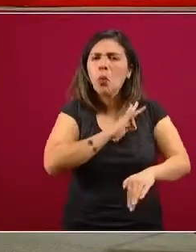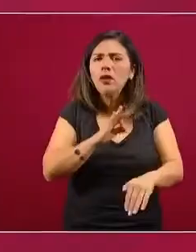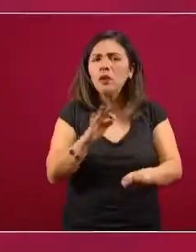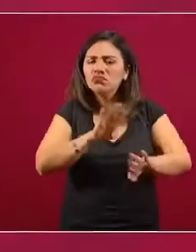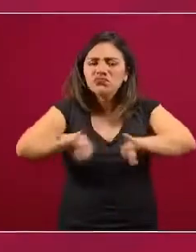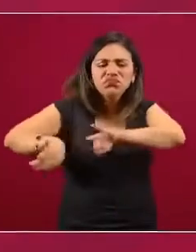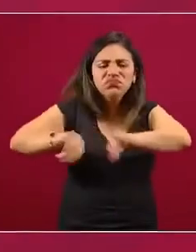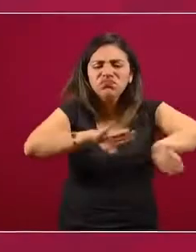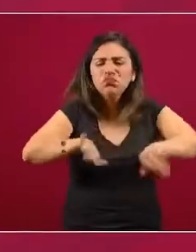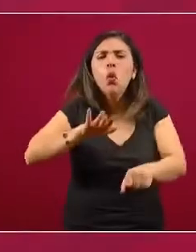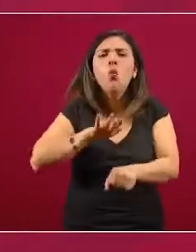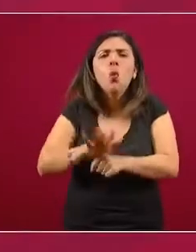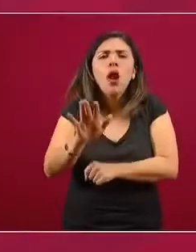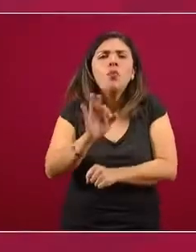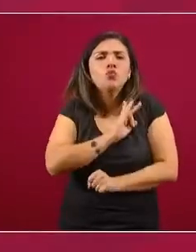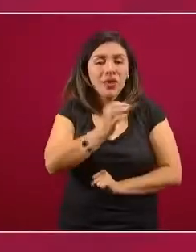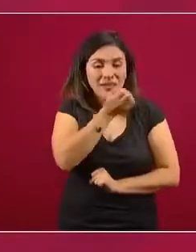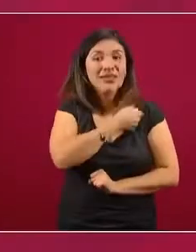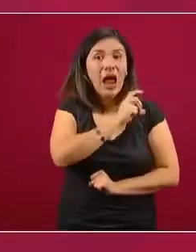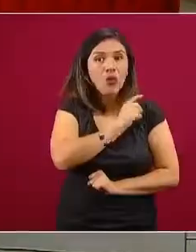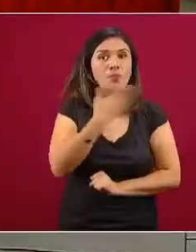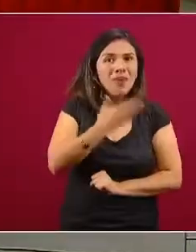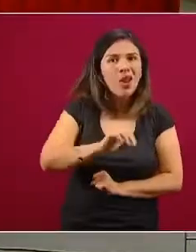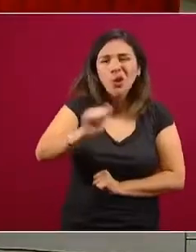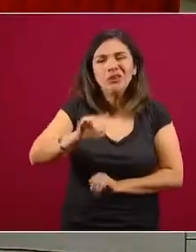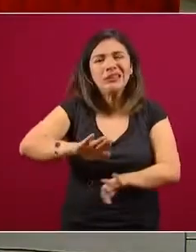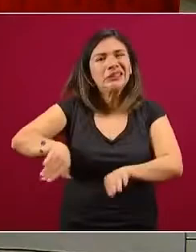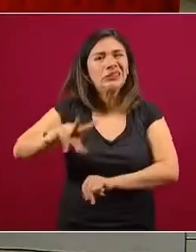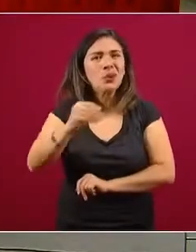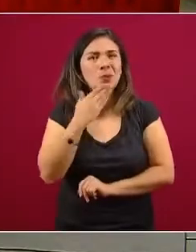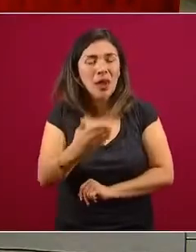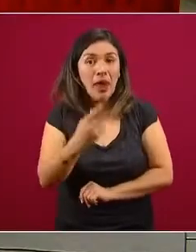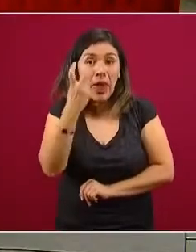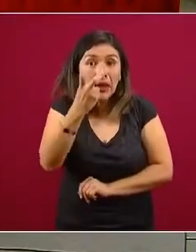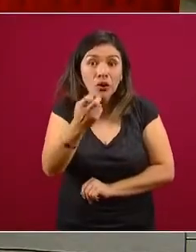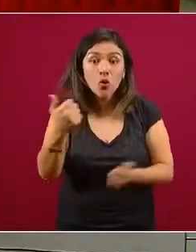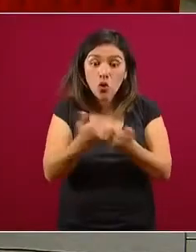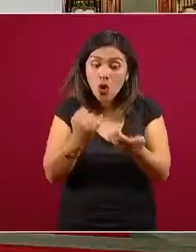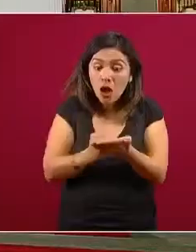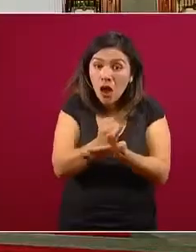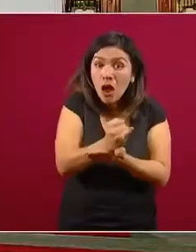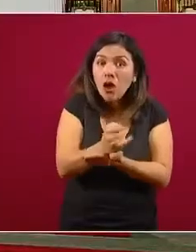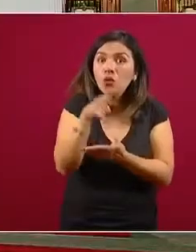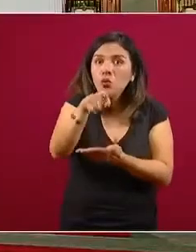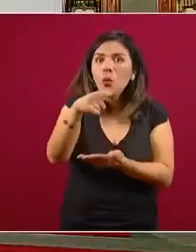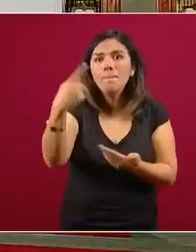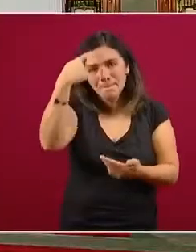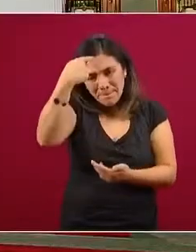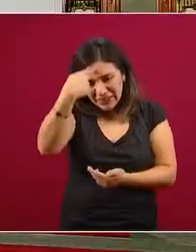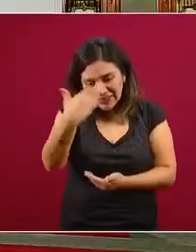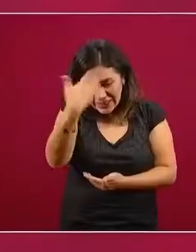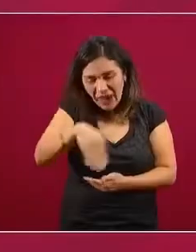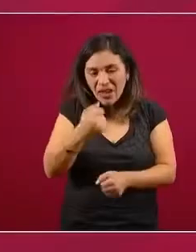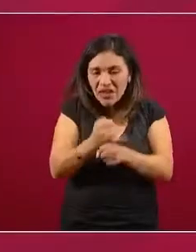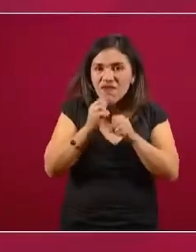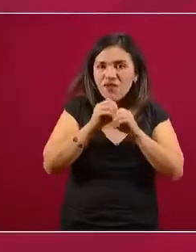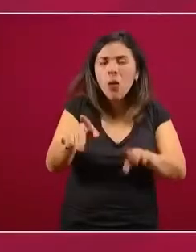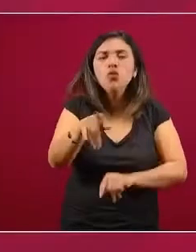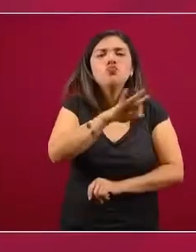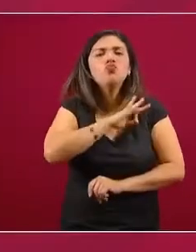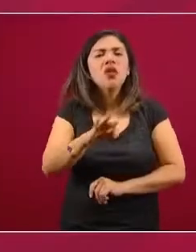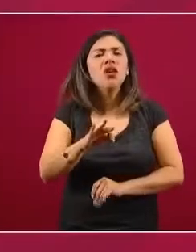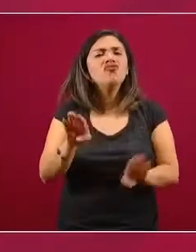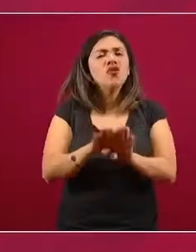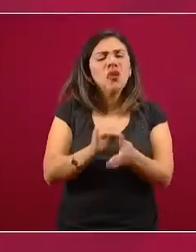qué producto pudiera no ser saludable. Y entonces tomar decisiones informadas les da el empoderamiento y la libertad